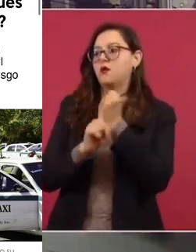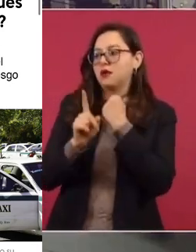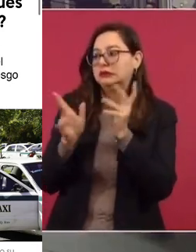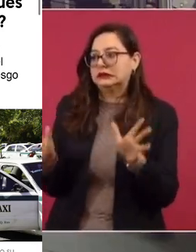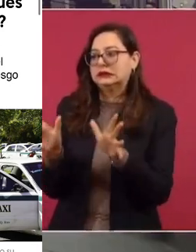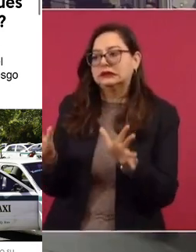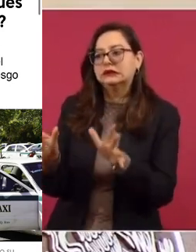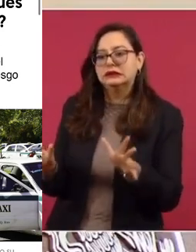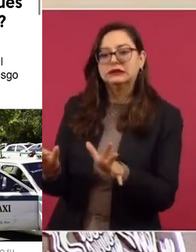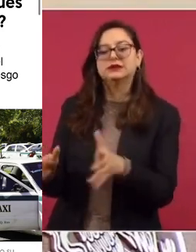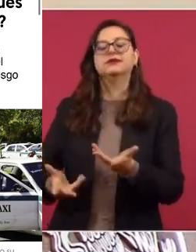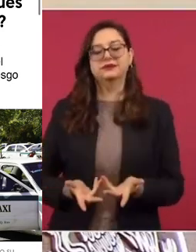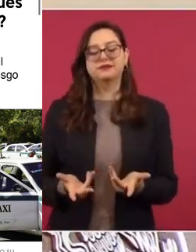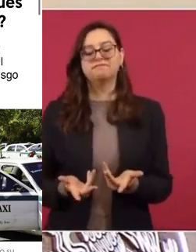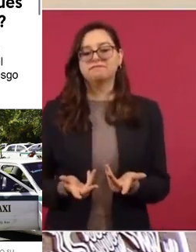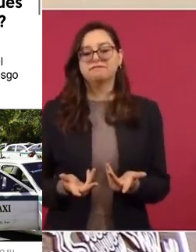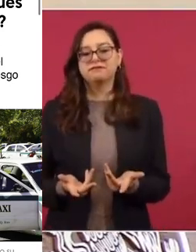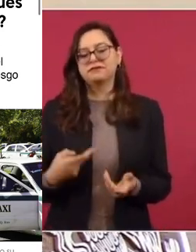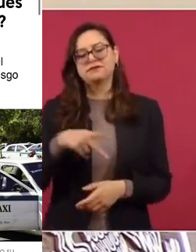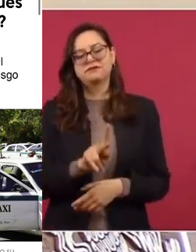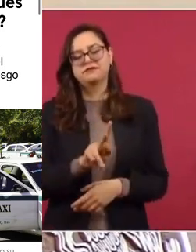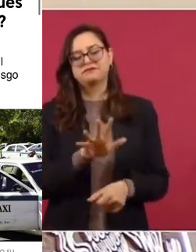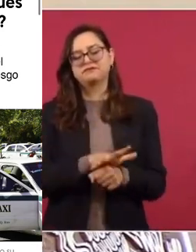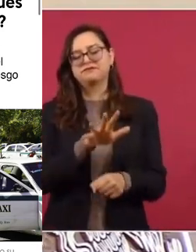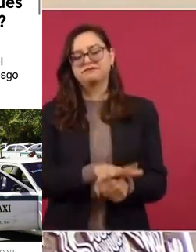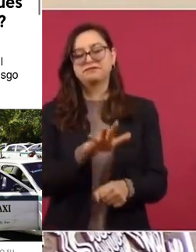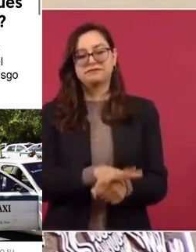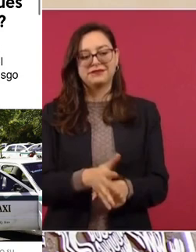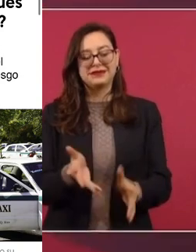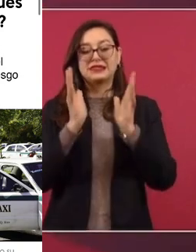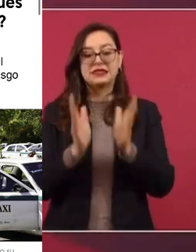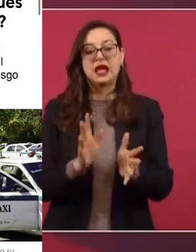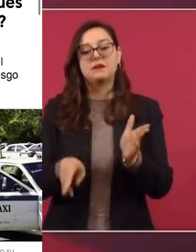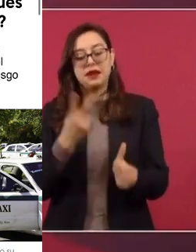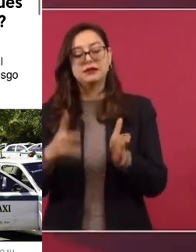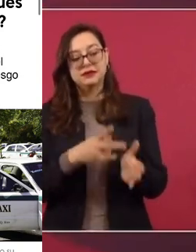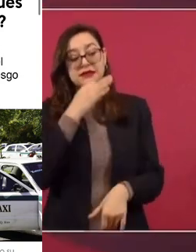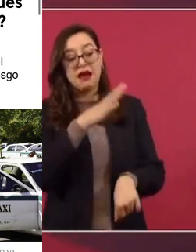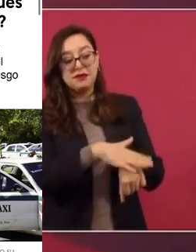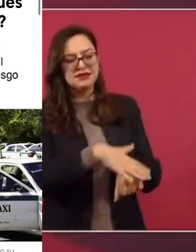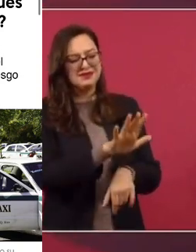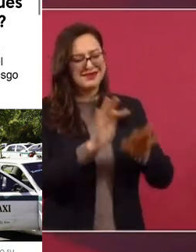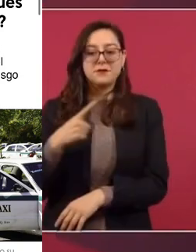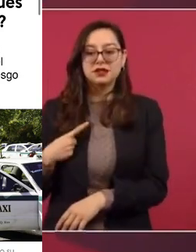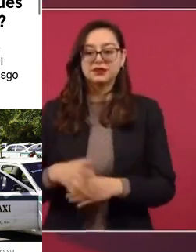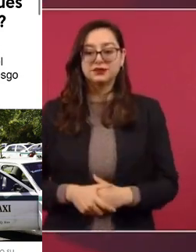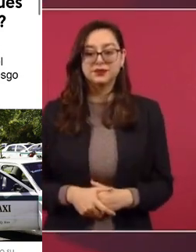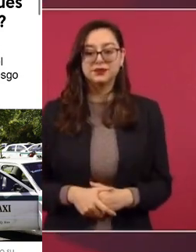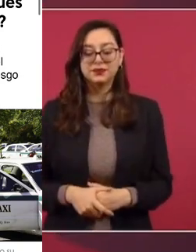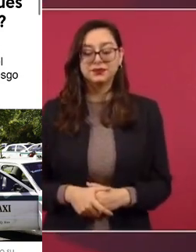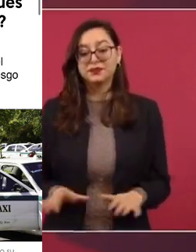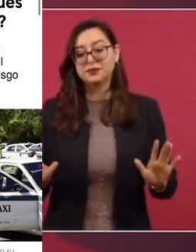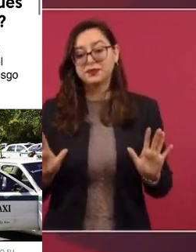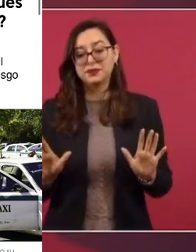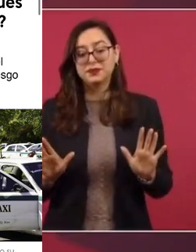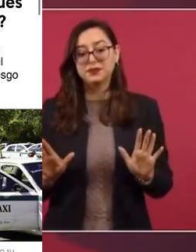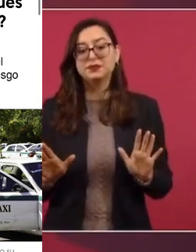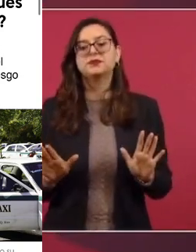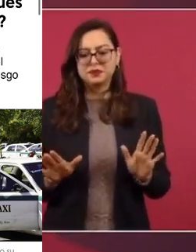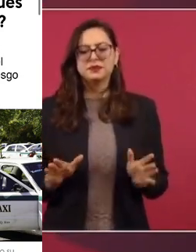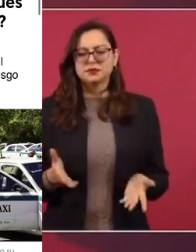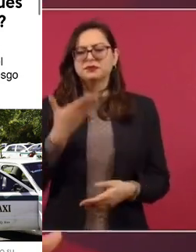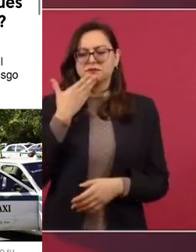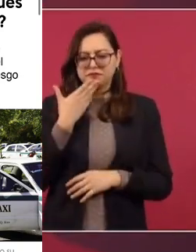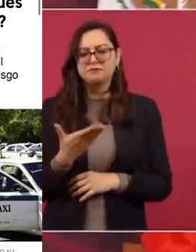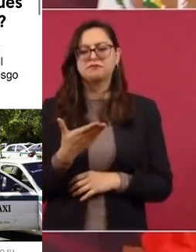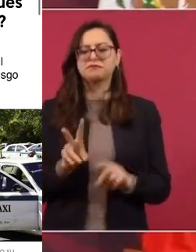Pero no. Ya les he mandado decir a mis adversarios, conservadores, que se serenen. Pero bueno, qué bien que se